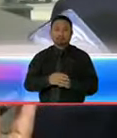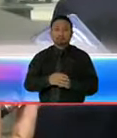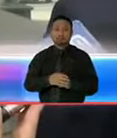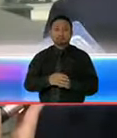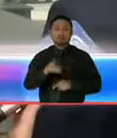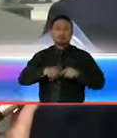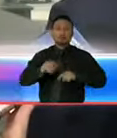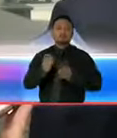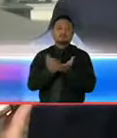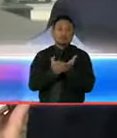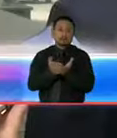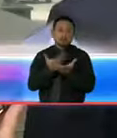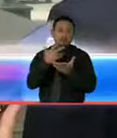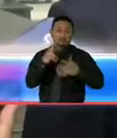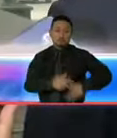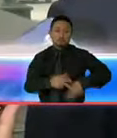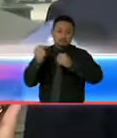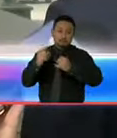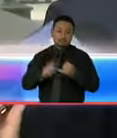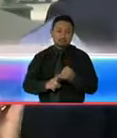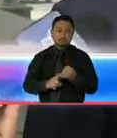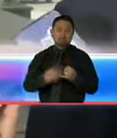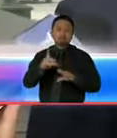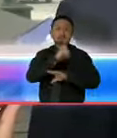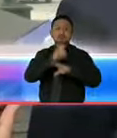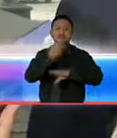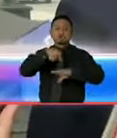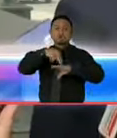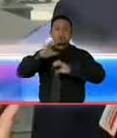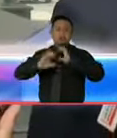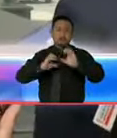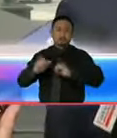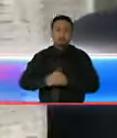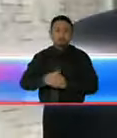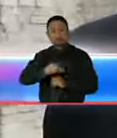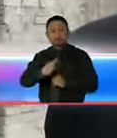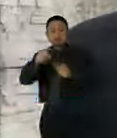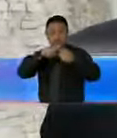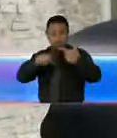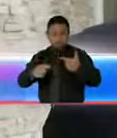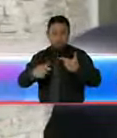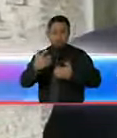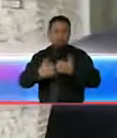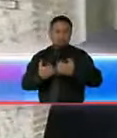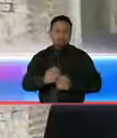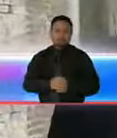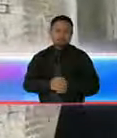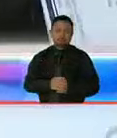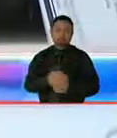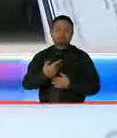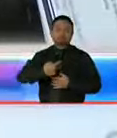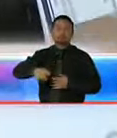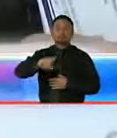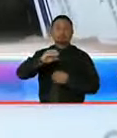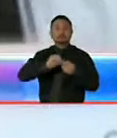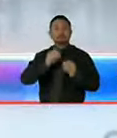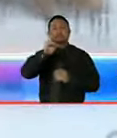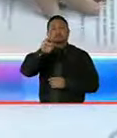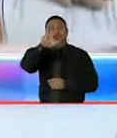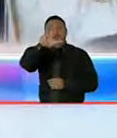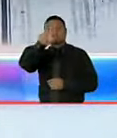ciertos servicios como Migración, la Dirección Nacional de Comunicaciones, entre otras. Reiteró que con el decreto 632 se